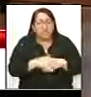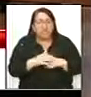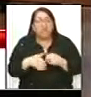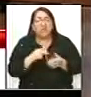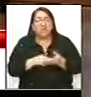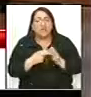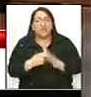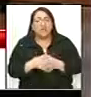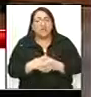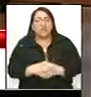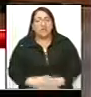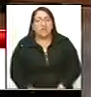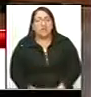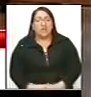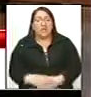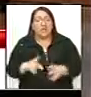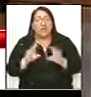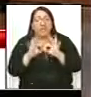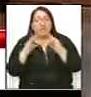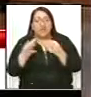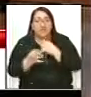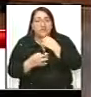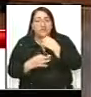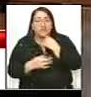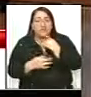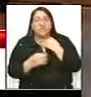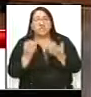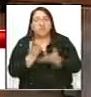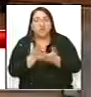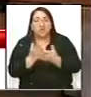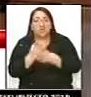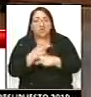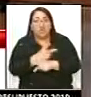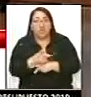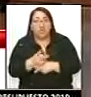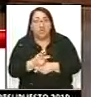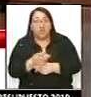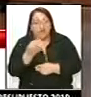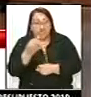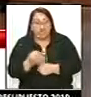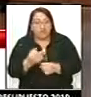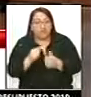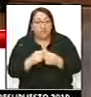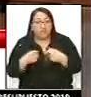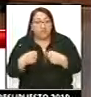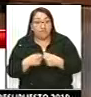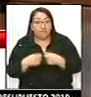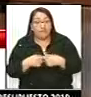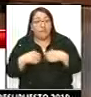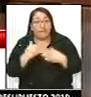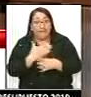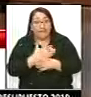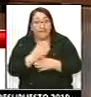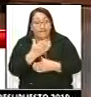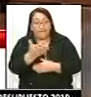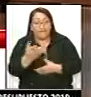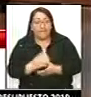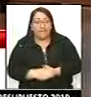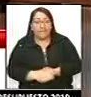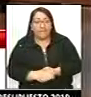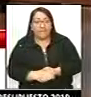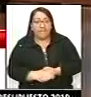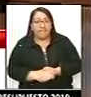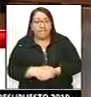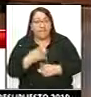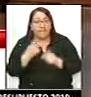es la familia, las escuelas y la violencia, está en internet, podría compartir con ustedes